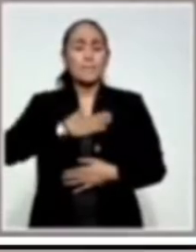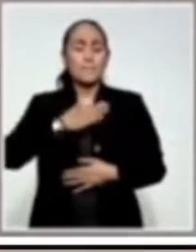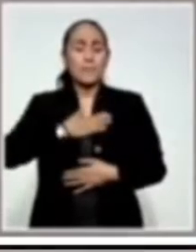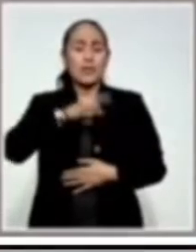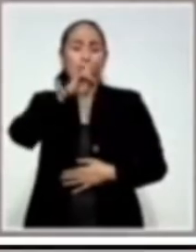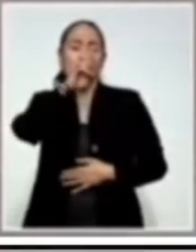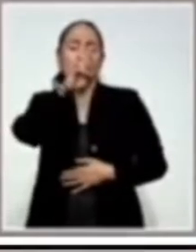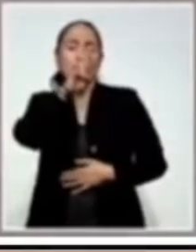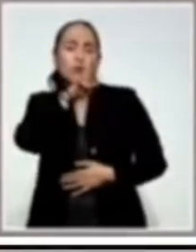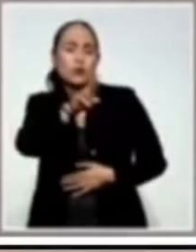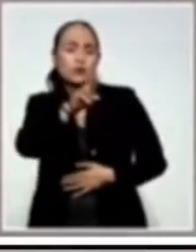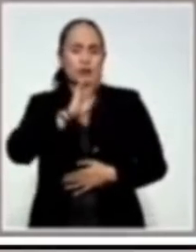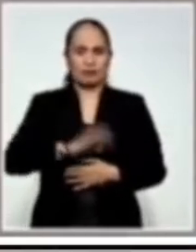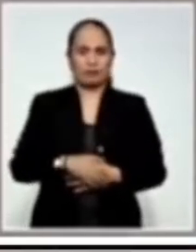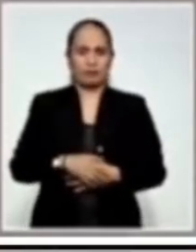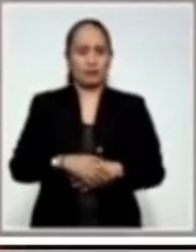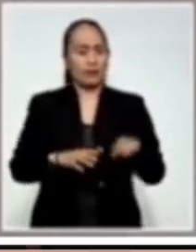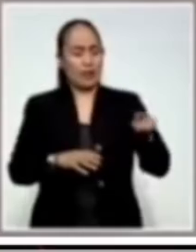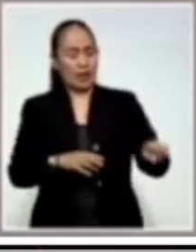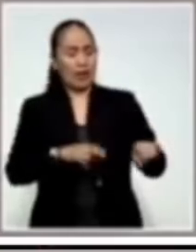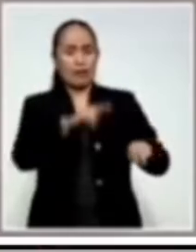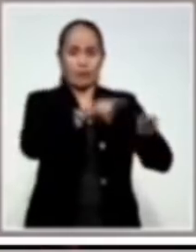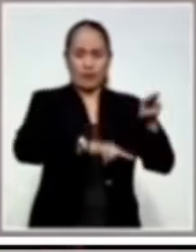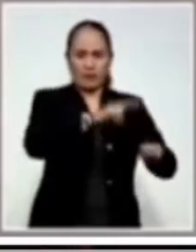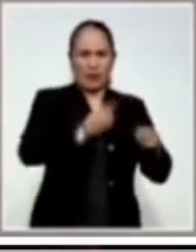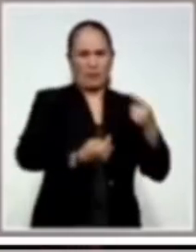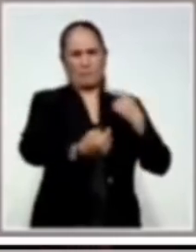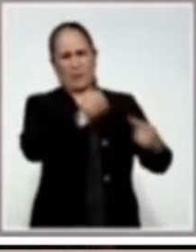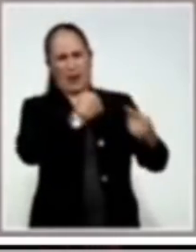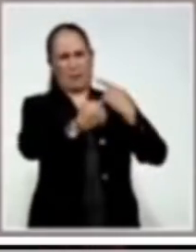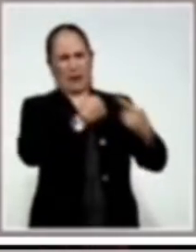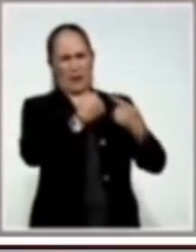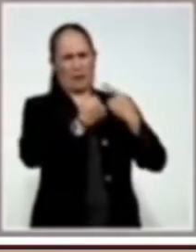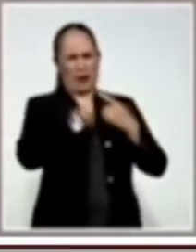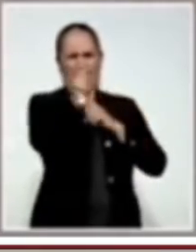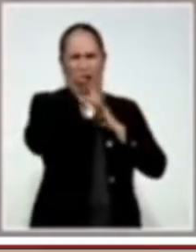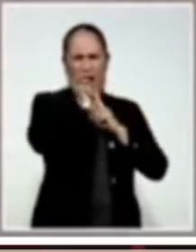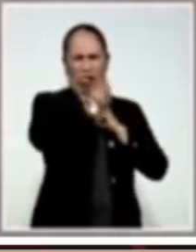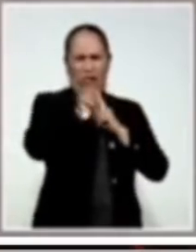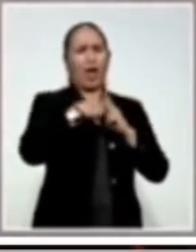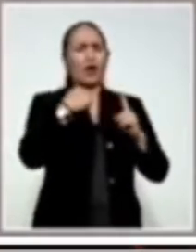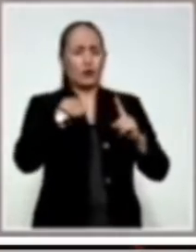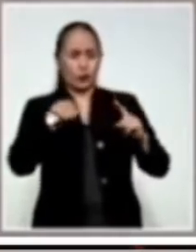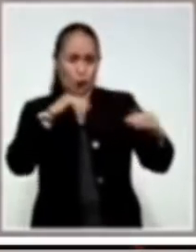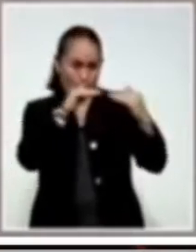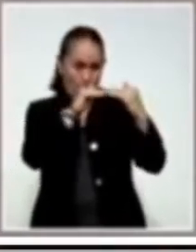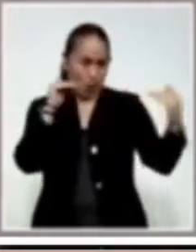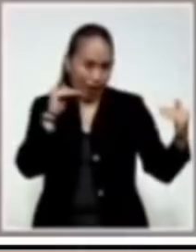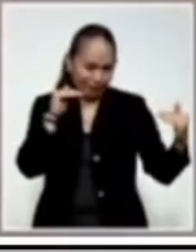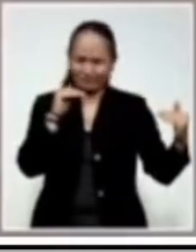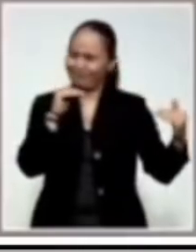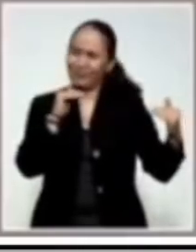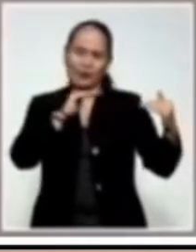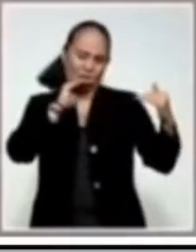respuestas en relación con el nivel de insultos, soy muy moderado. Simplemente señalo